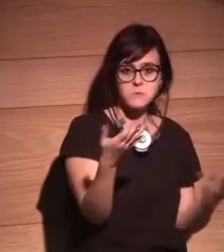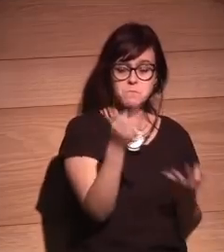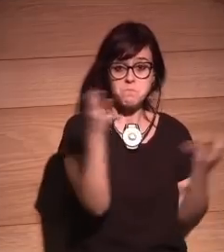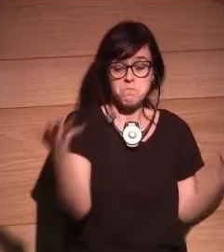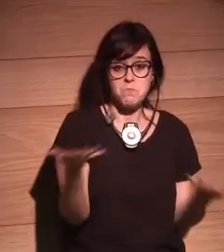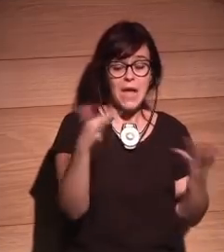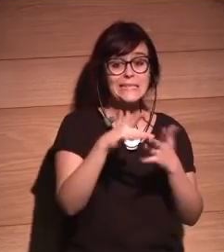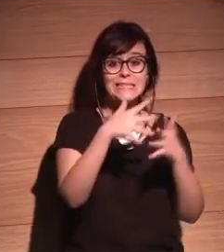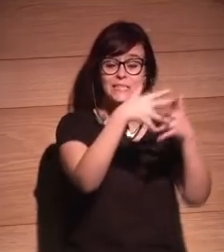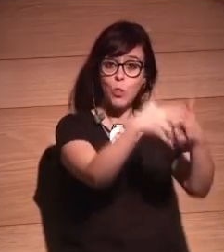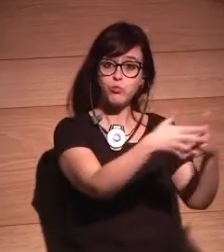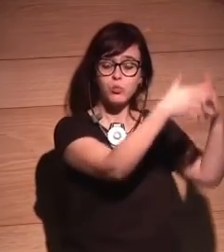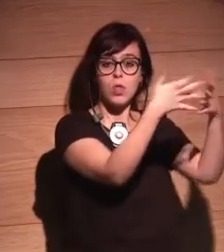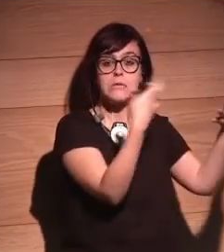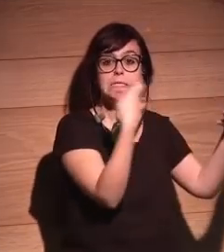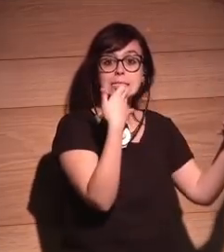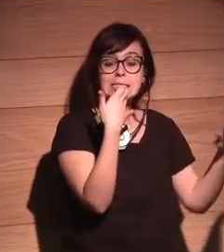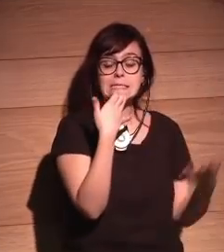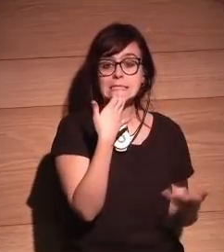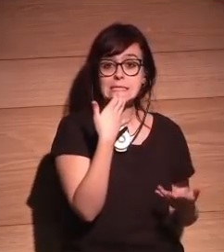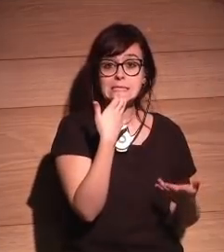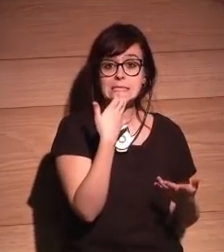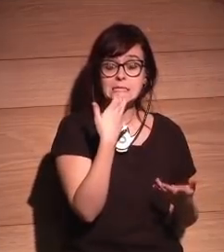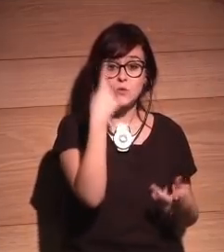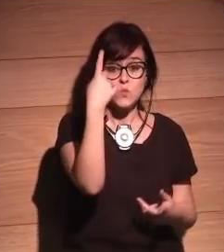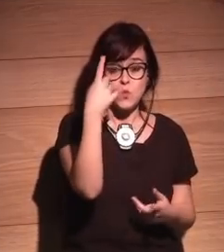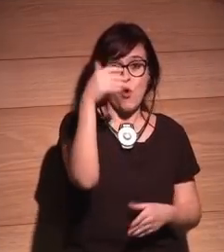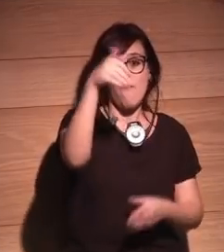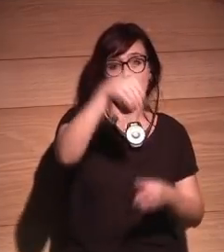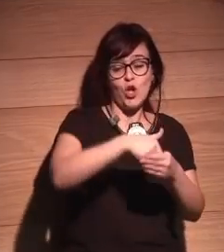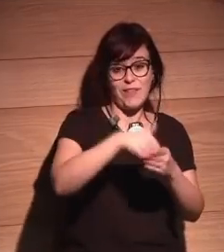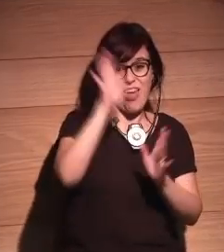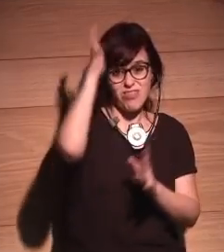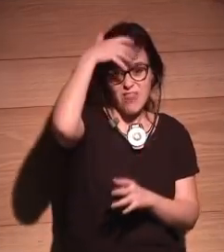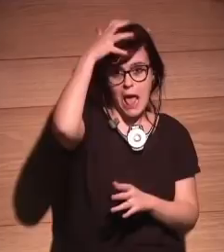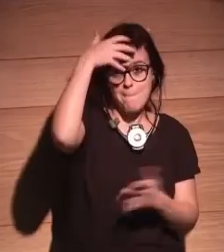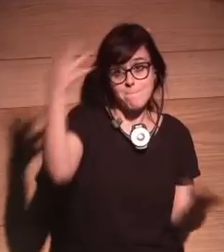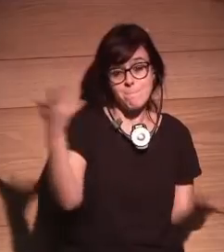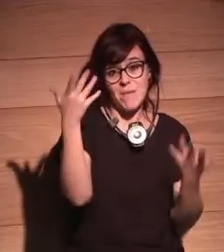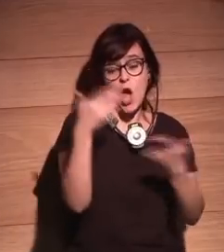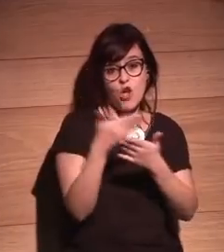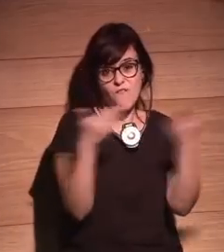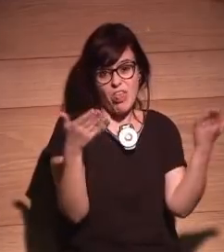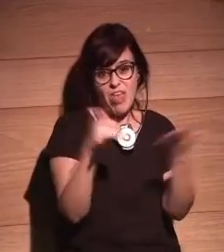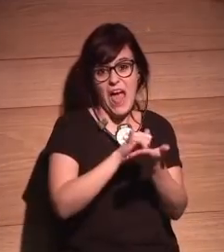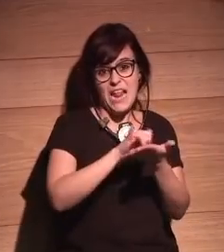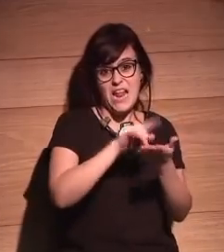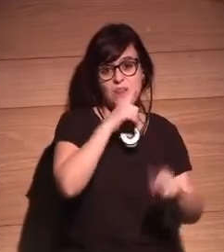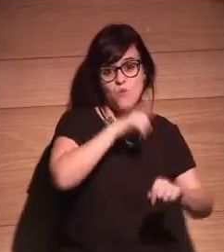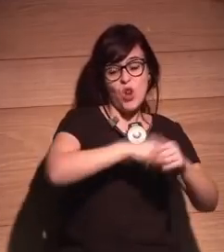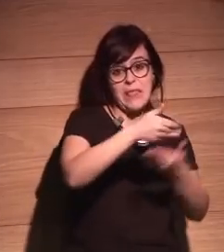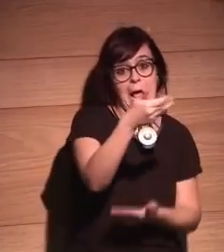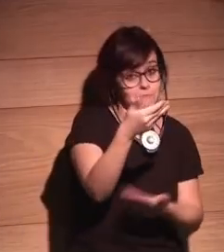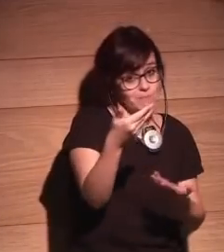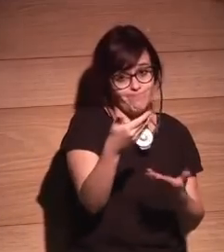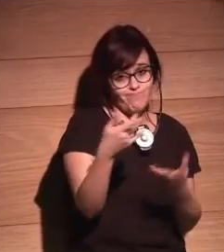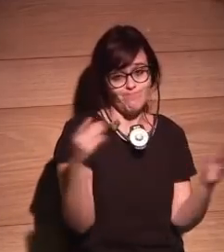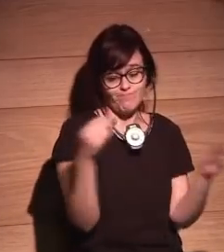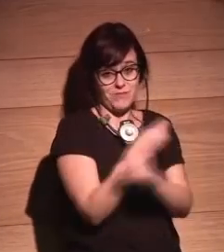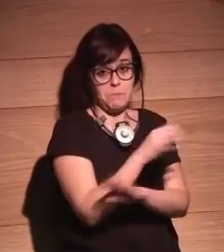En los Estados Unidos, bueno, si uno vota a Trump, no confía en The New York Times, pero bueno, es